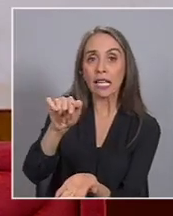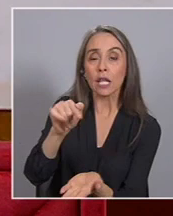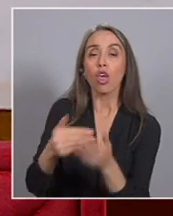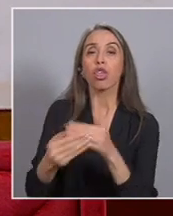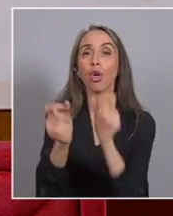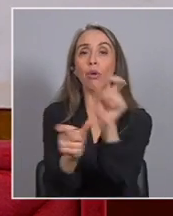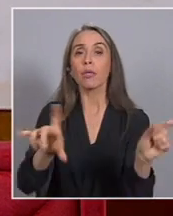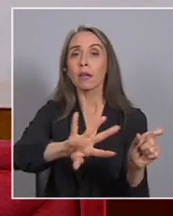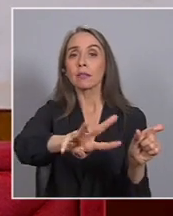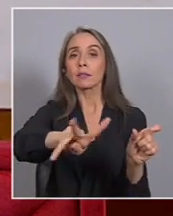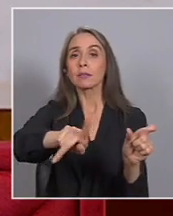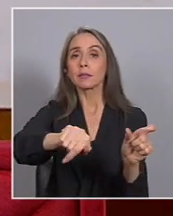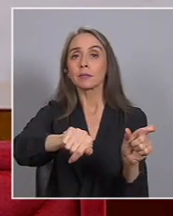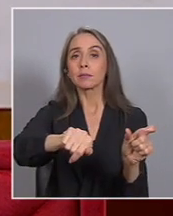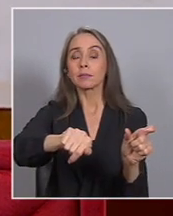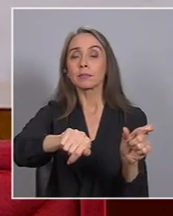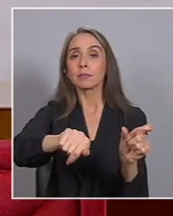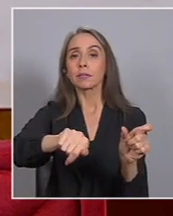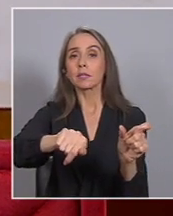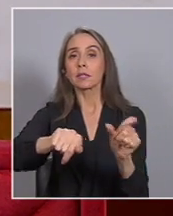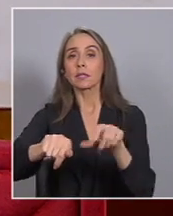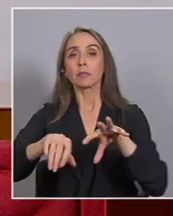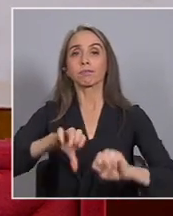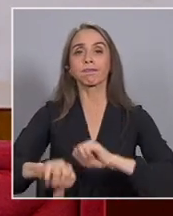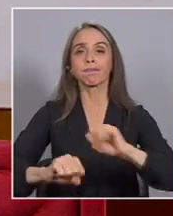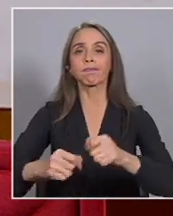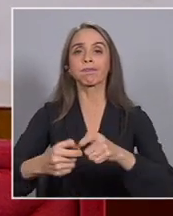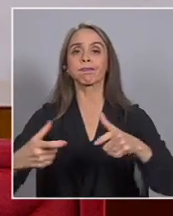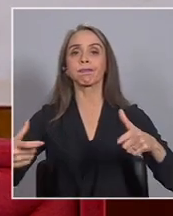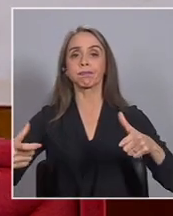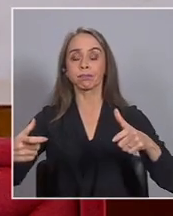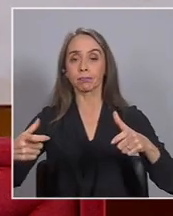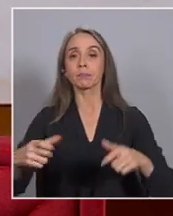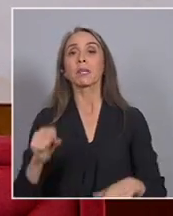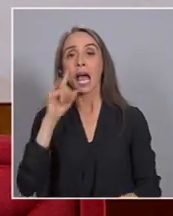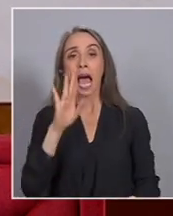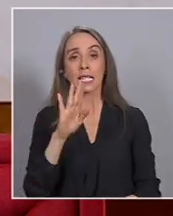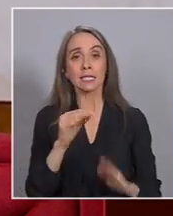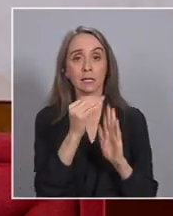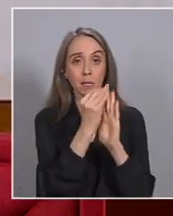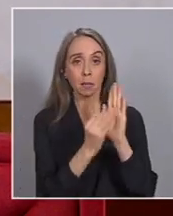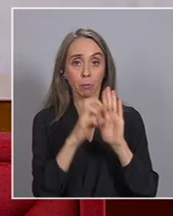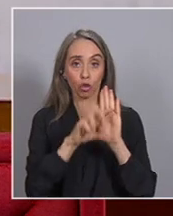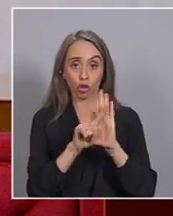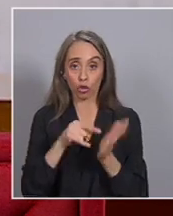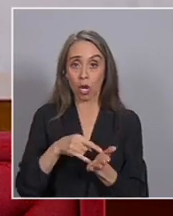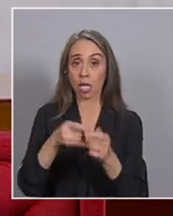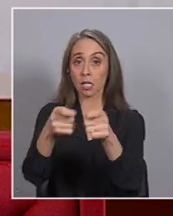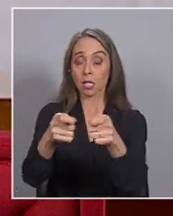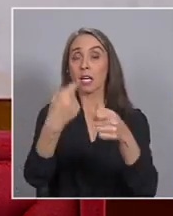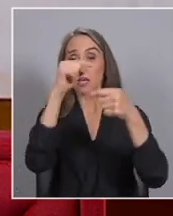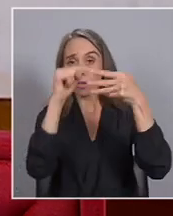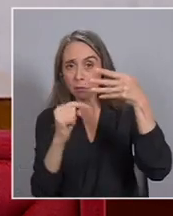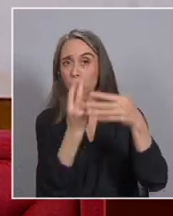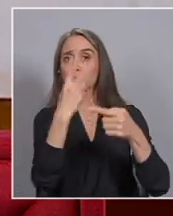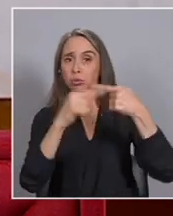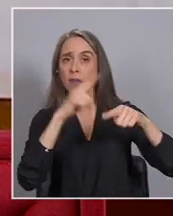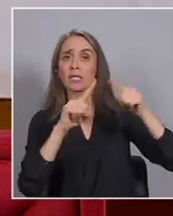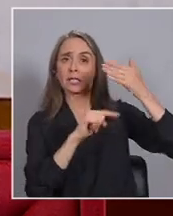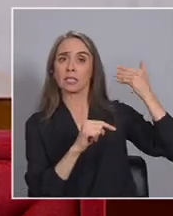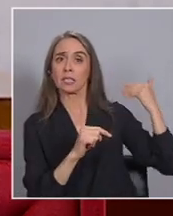la delincuencia ha tomado lugar. Así, la agenda que le hemos presentado a este Congreso en distintas